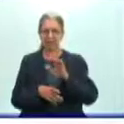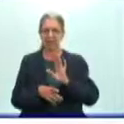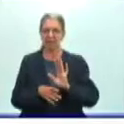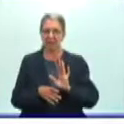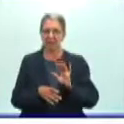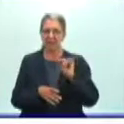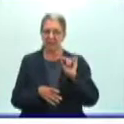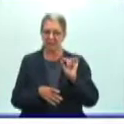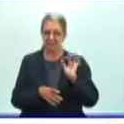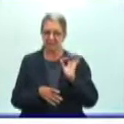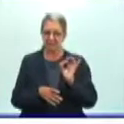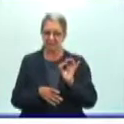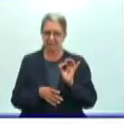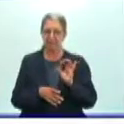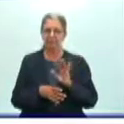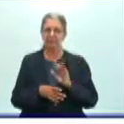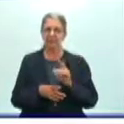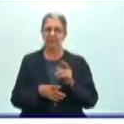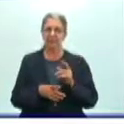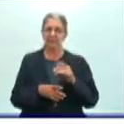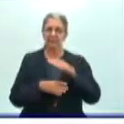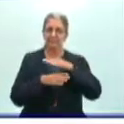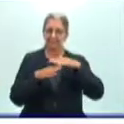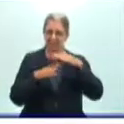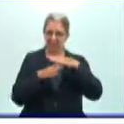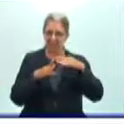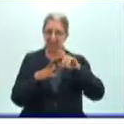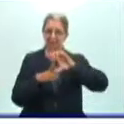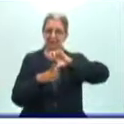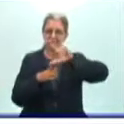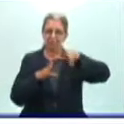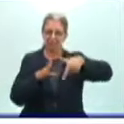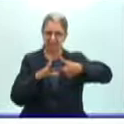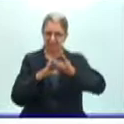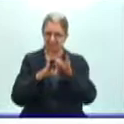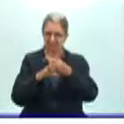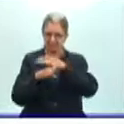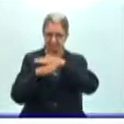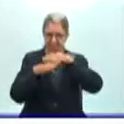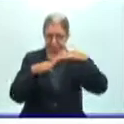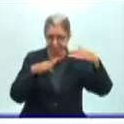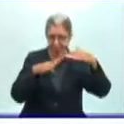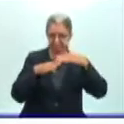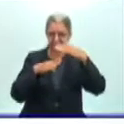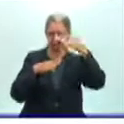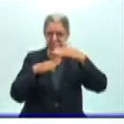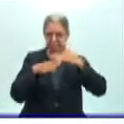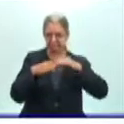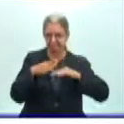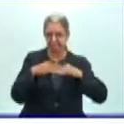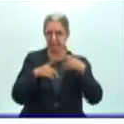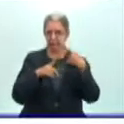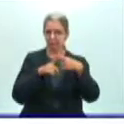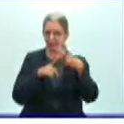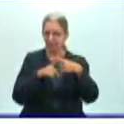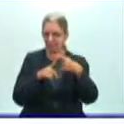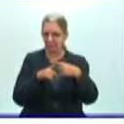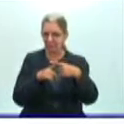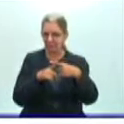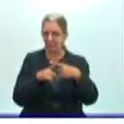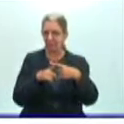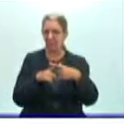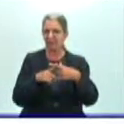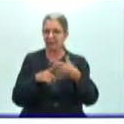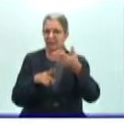arco de semicircunferencia. Luego, cuando adicionamos los arcos AD